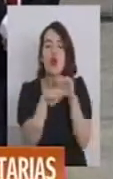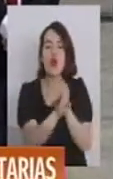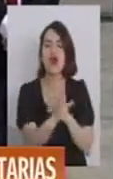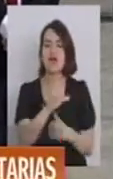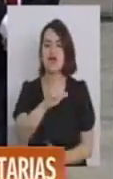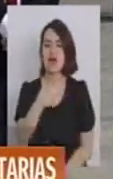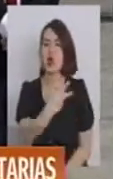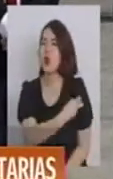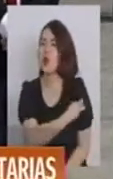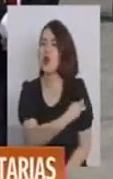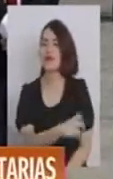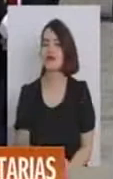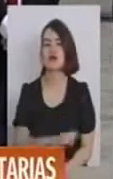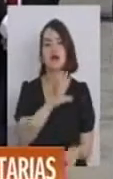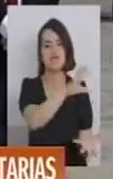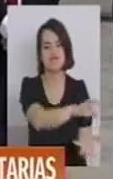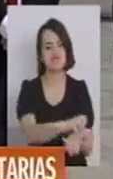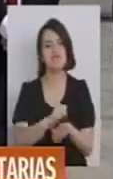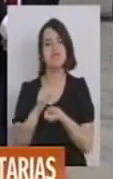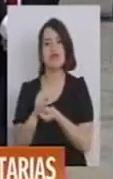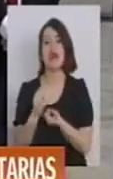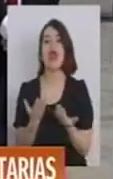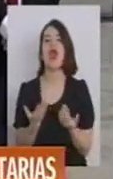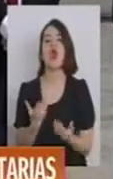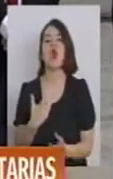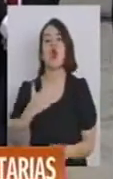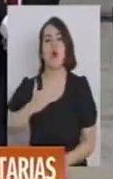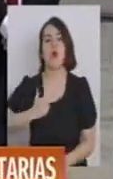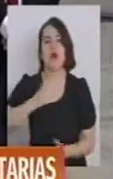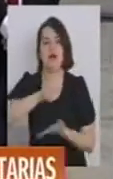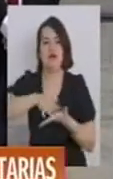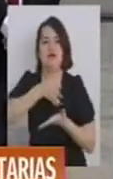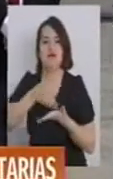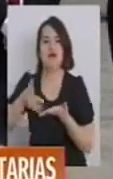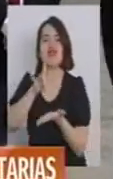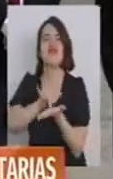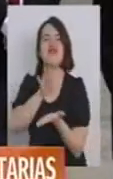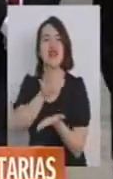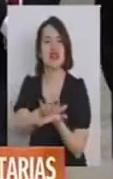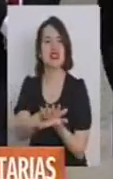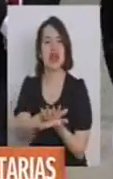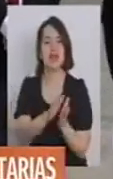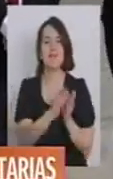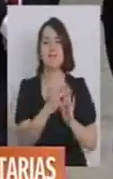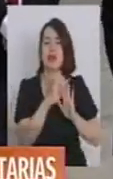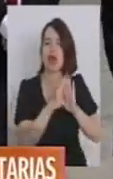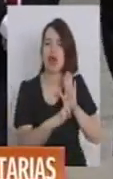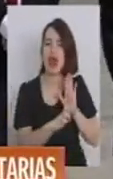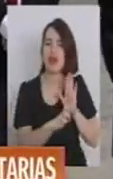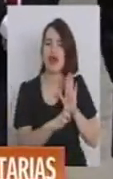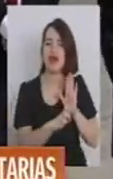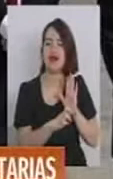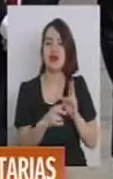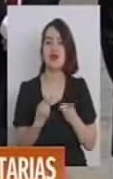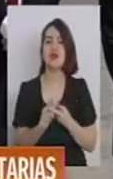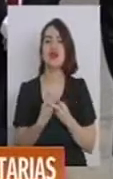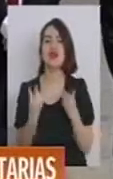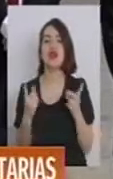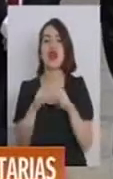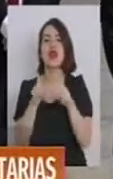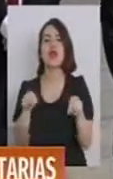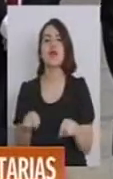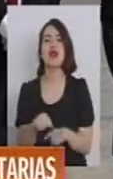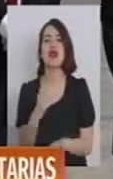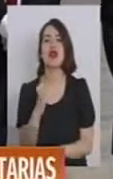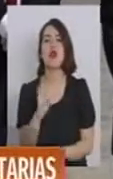depósitos de vacuna las vacunas necesarias para cumplir con el calendario y el programa que está publicado en la página